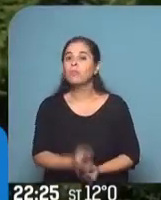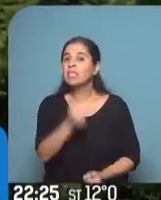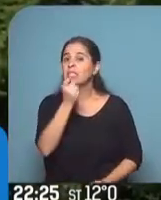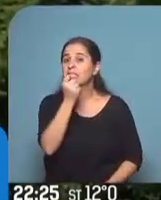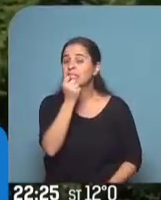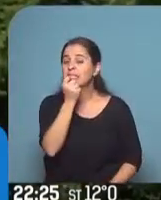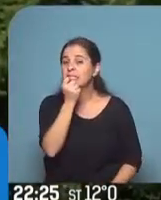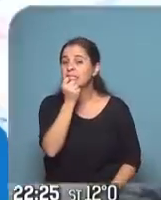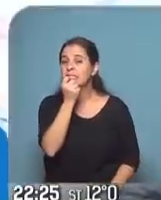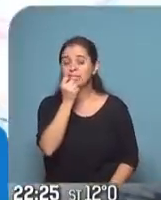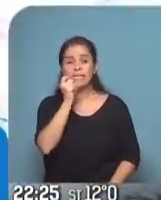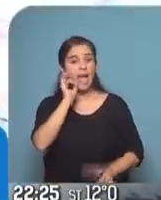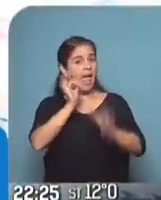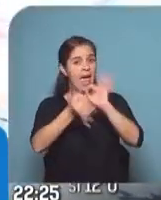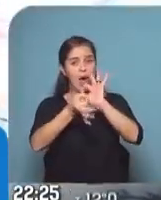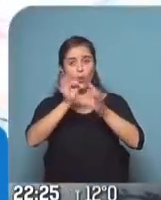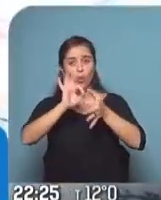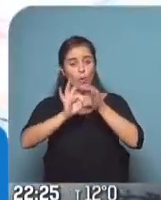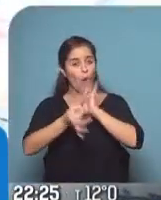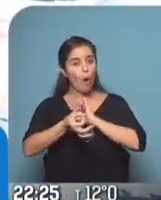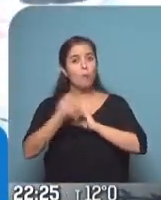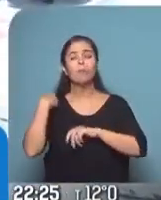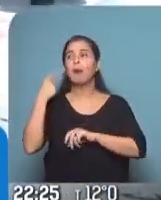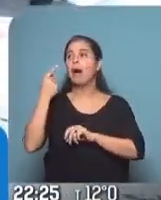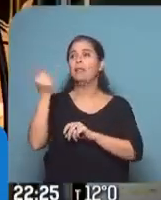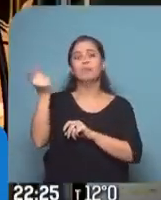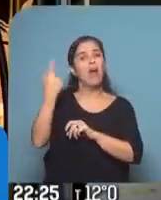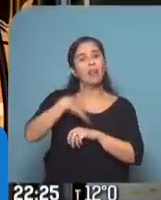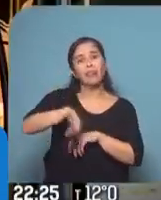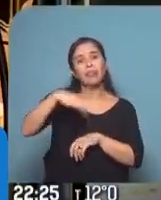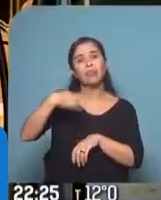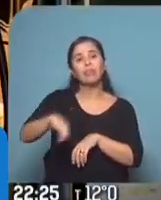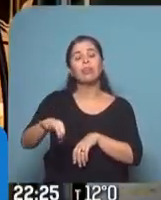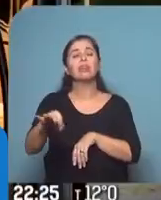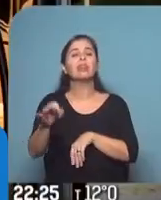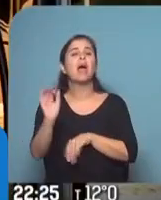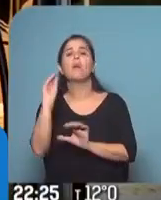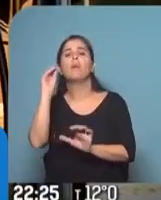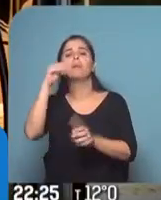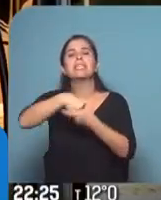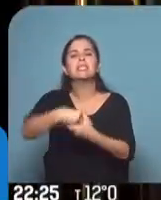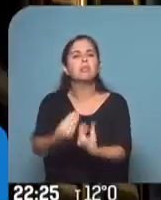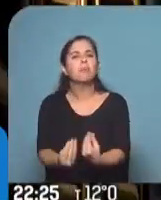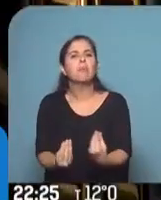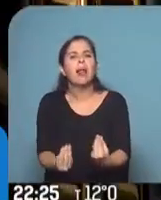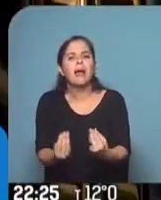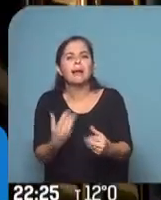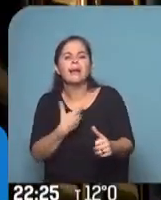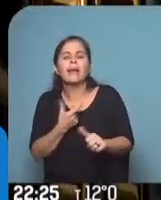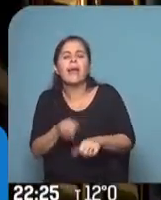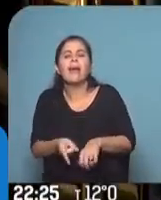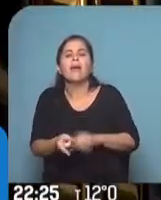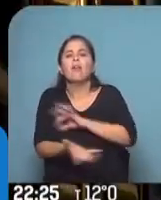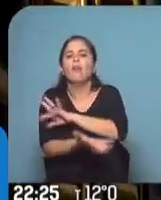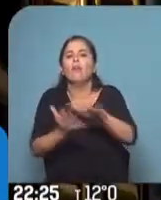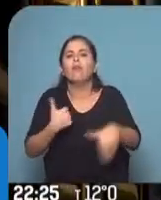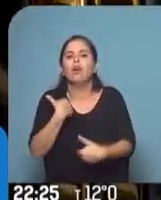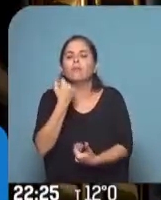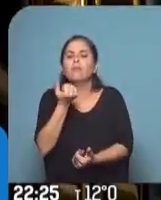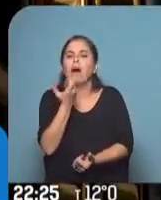procesos que Europa se comprometa a poner en marcha un mecanismo para que su sistema bancario y financiero pueda sortear las